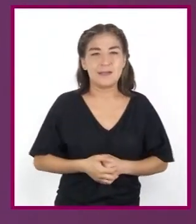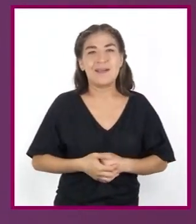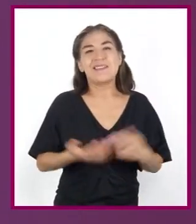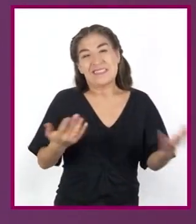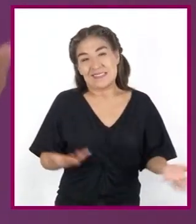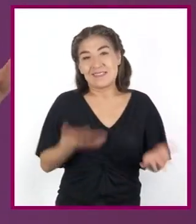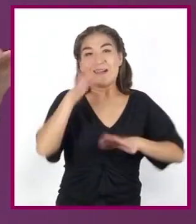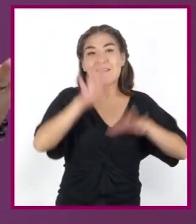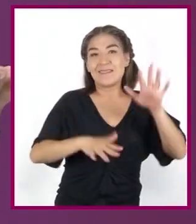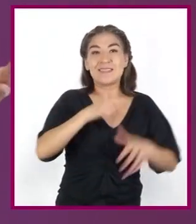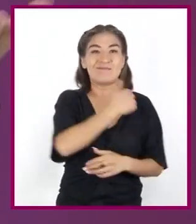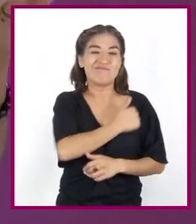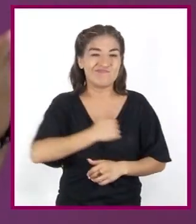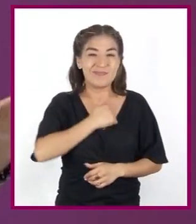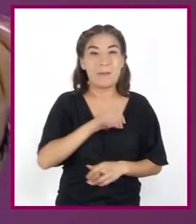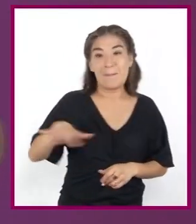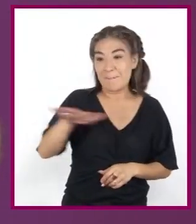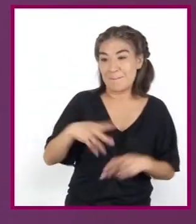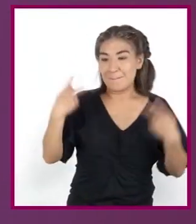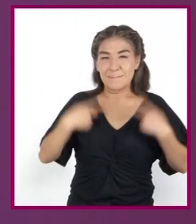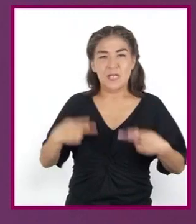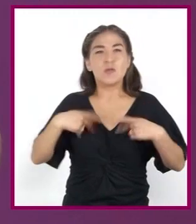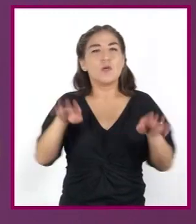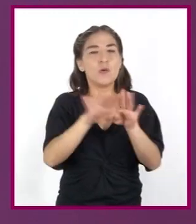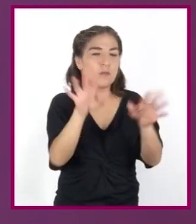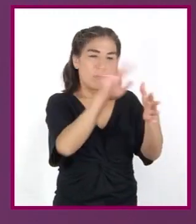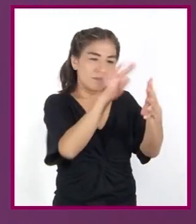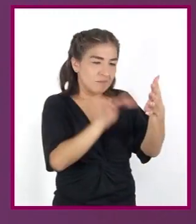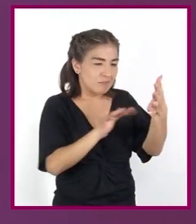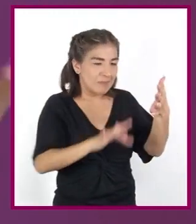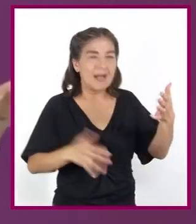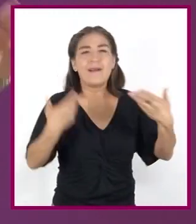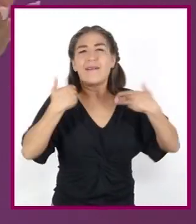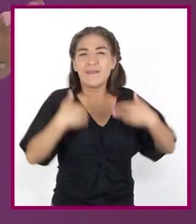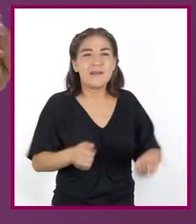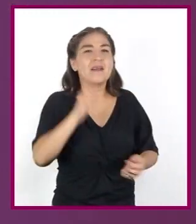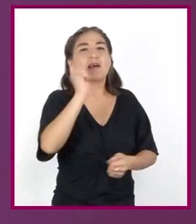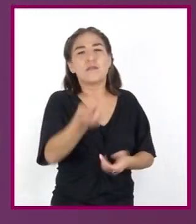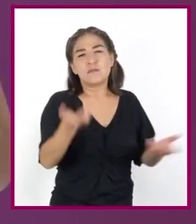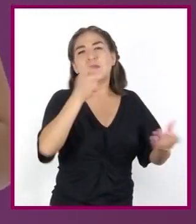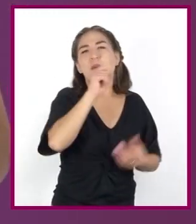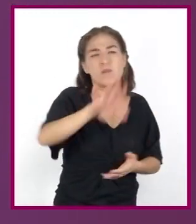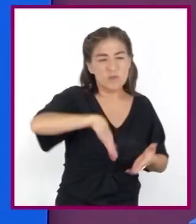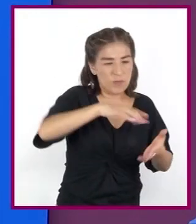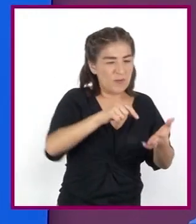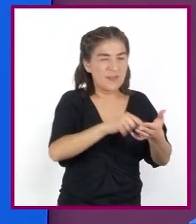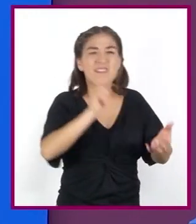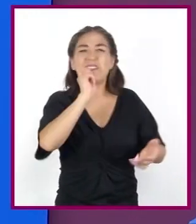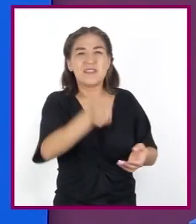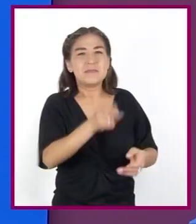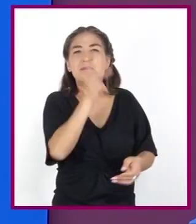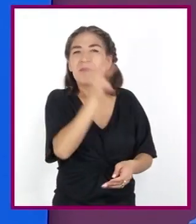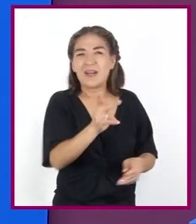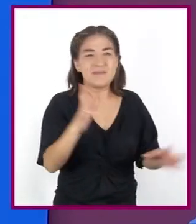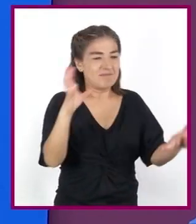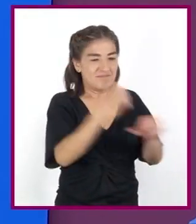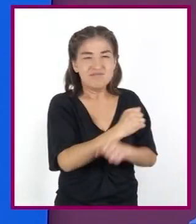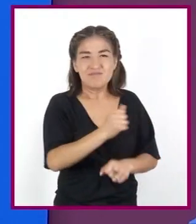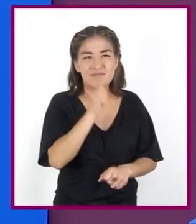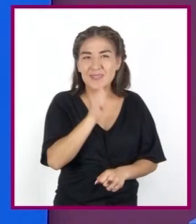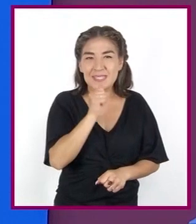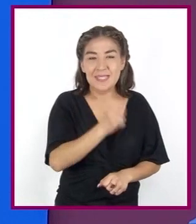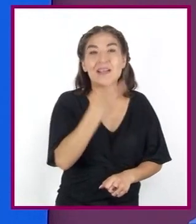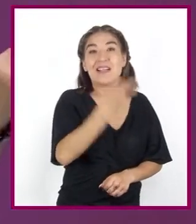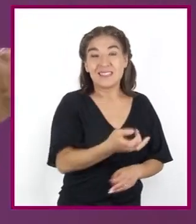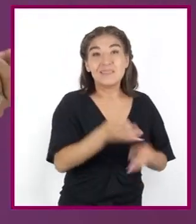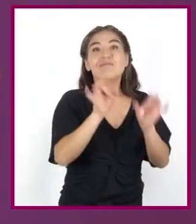las personas se toman el tiempo de leer estos documentos y entenderlos o buscar el significado de esos términos, lo cual